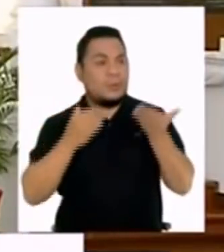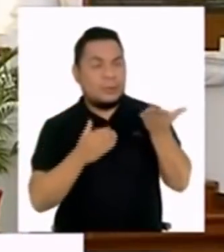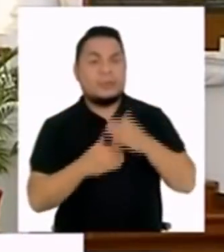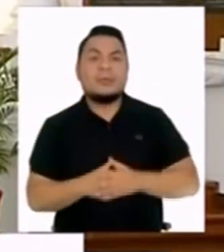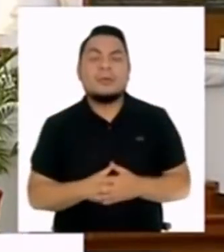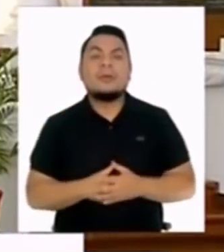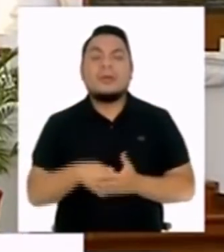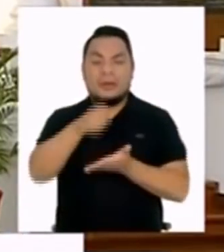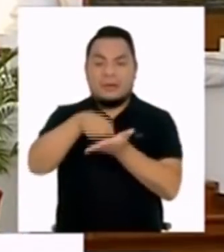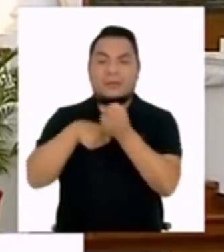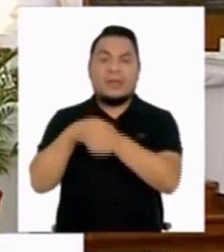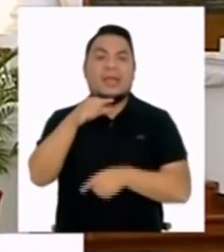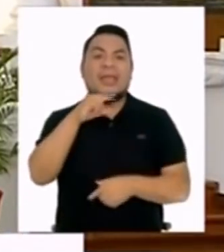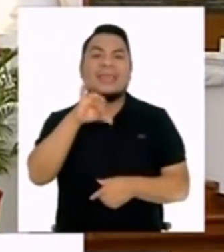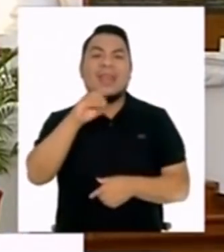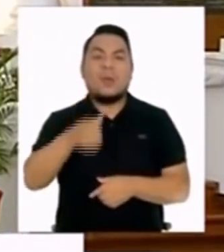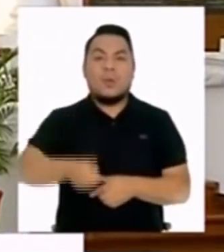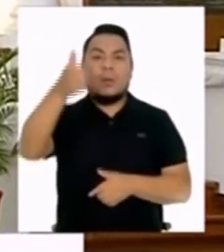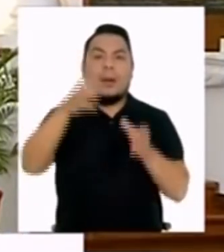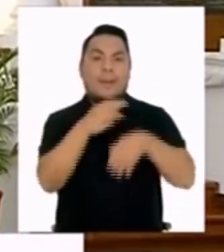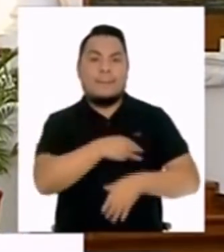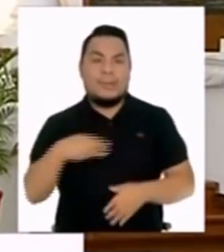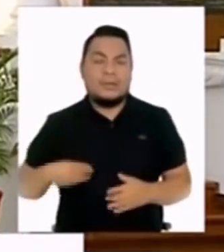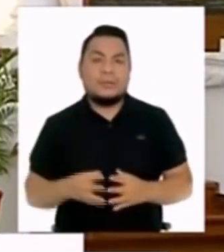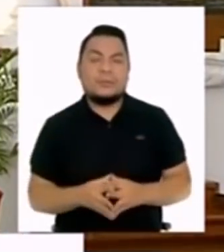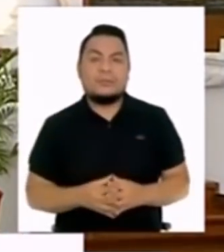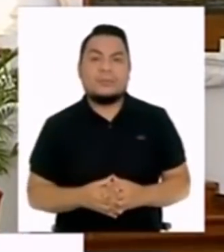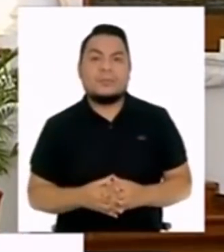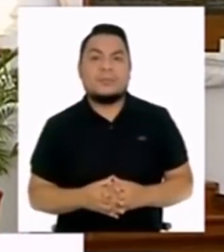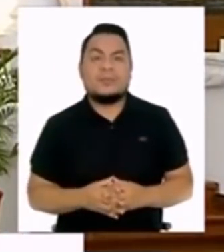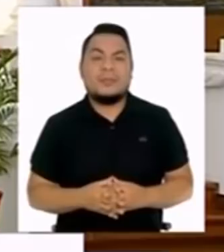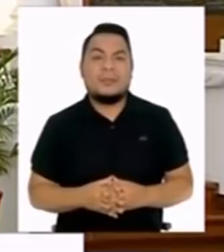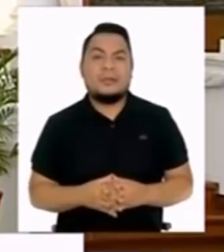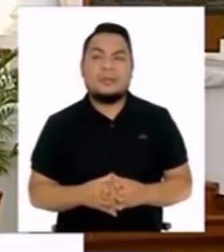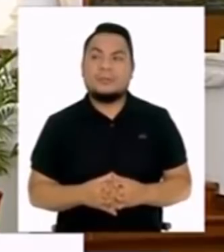de la República, Guido Bellido Ugarte, presidente del Consejo de Ministros.